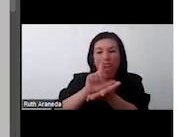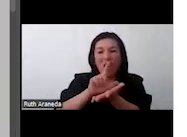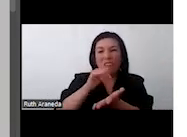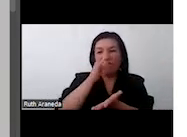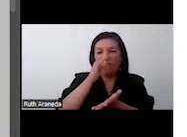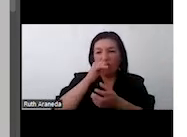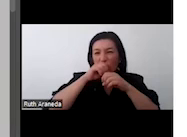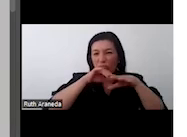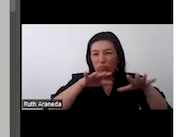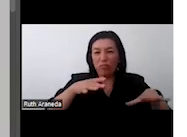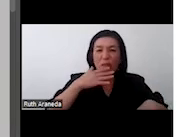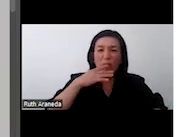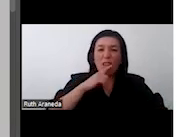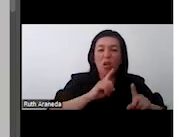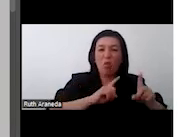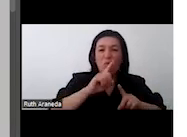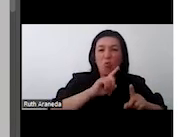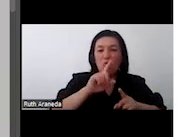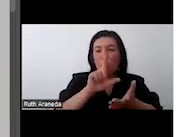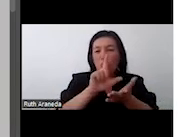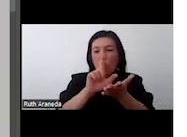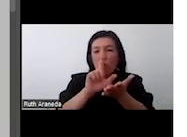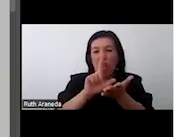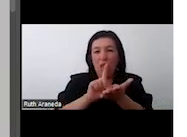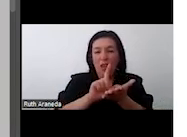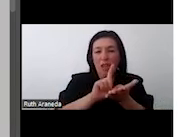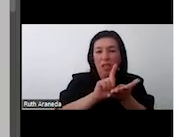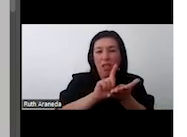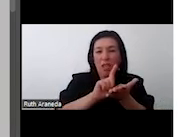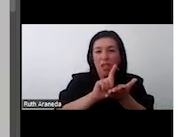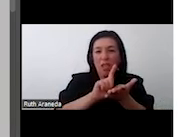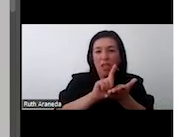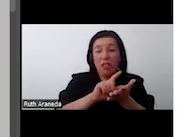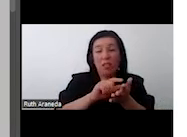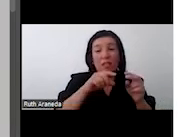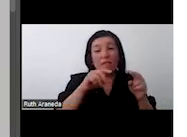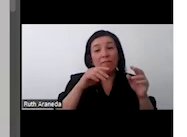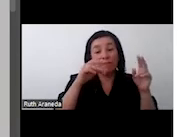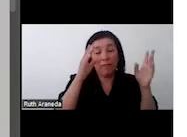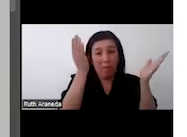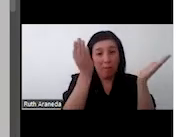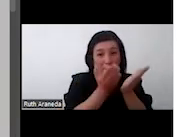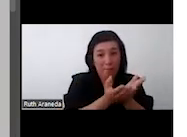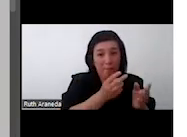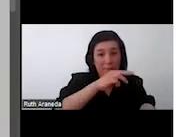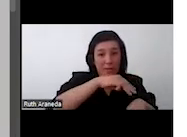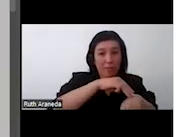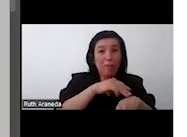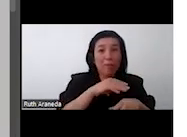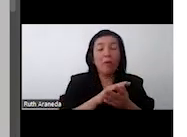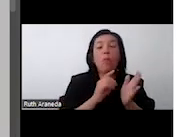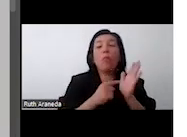y también devastación de algunos sectores en este caso del Valle del Marga Marga? Aquí les muestro las dos,